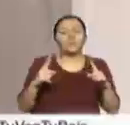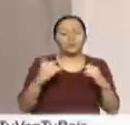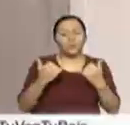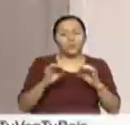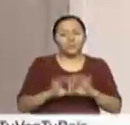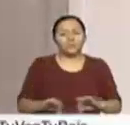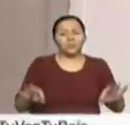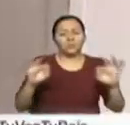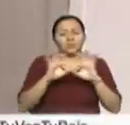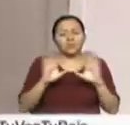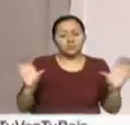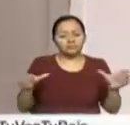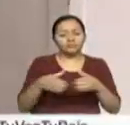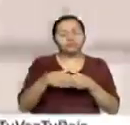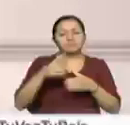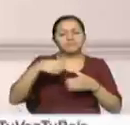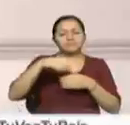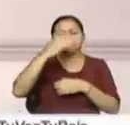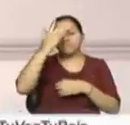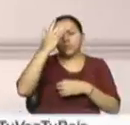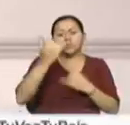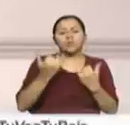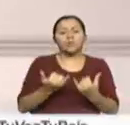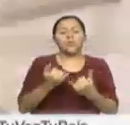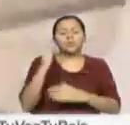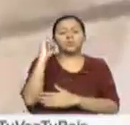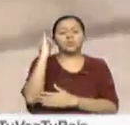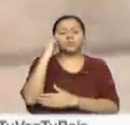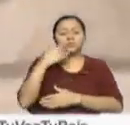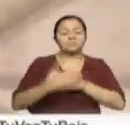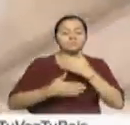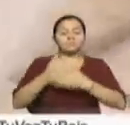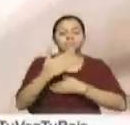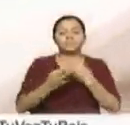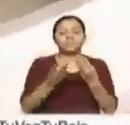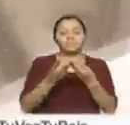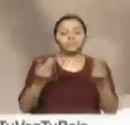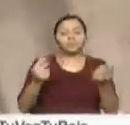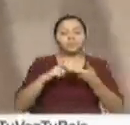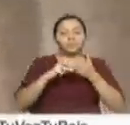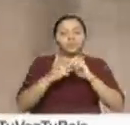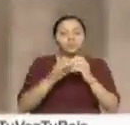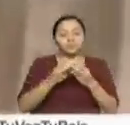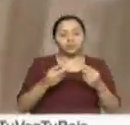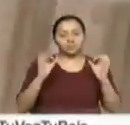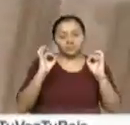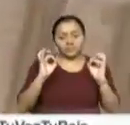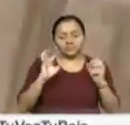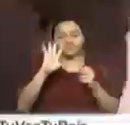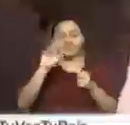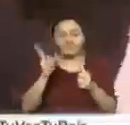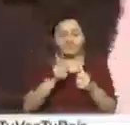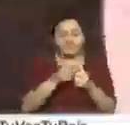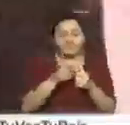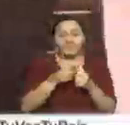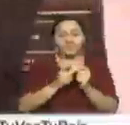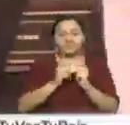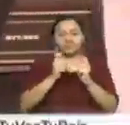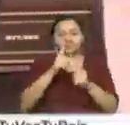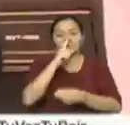importante para nosotros porque este es el tipo de industrias que resuelve varios problemas. Primero, genera